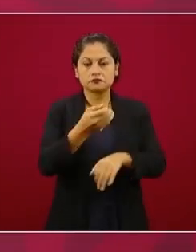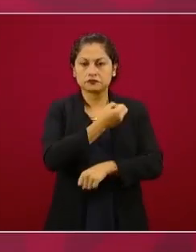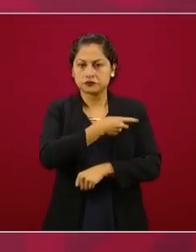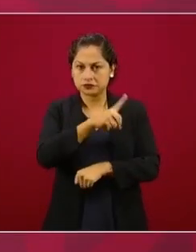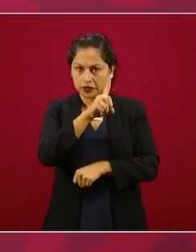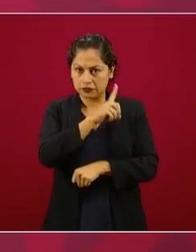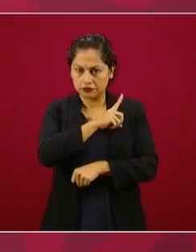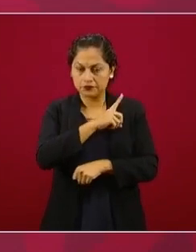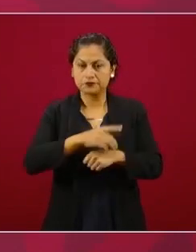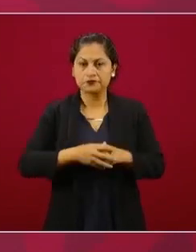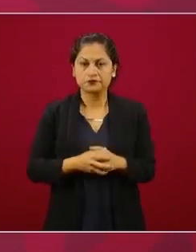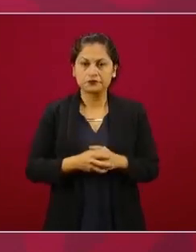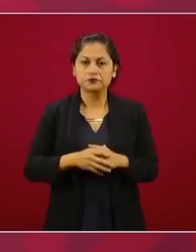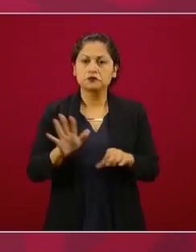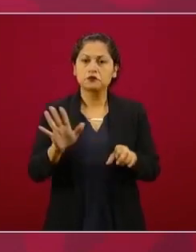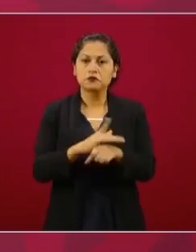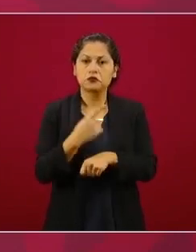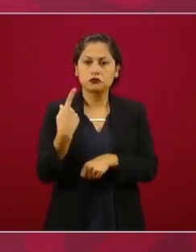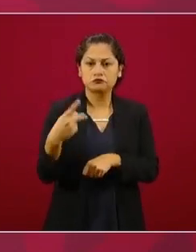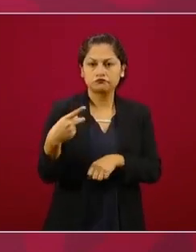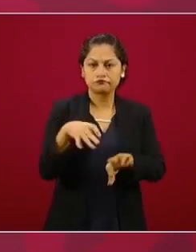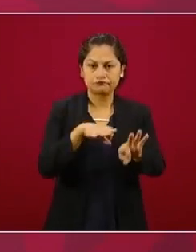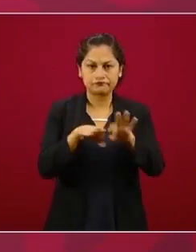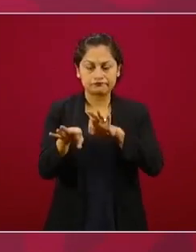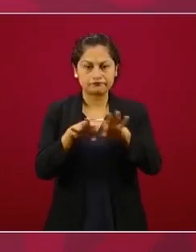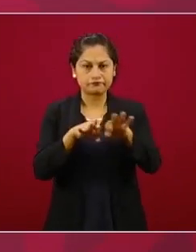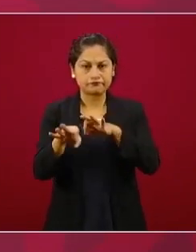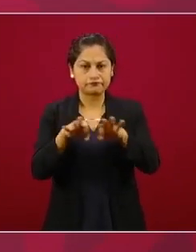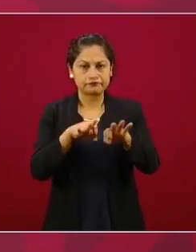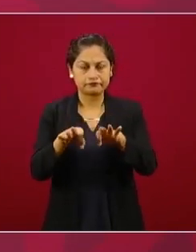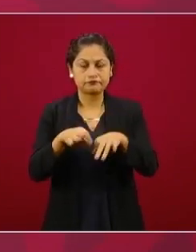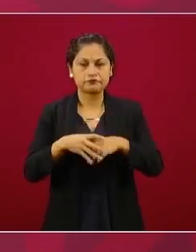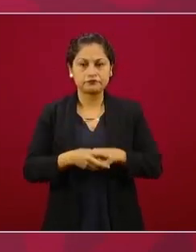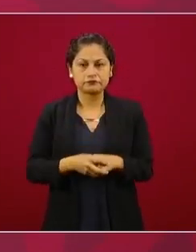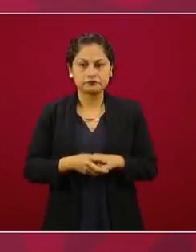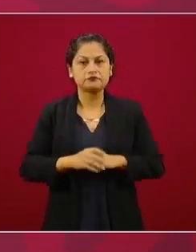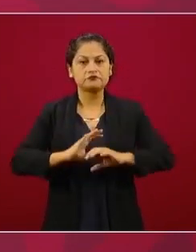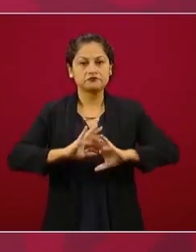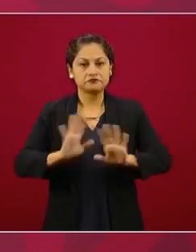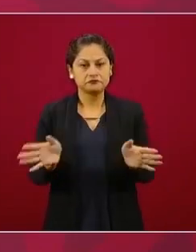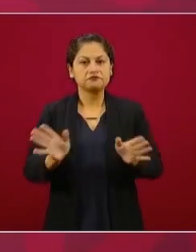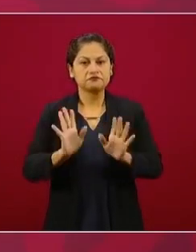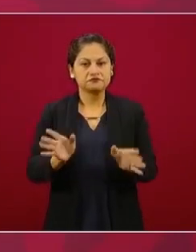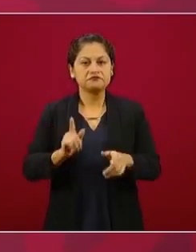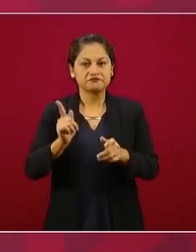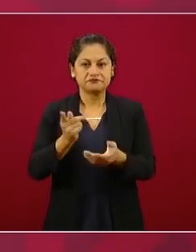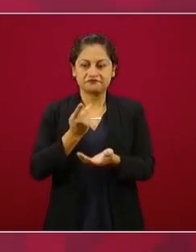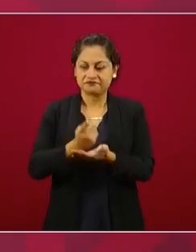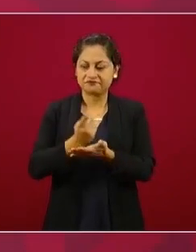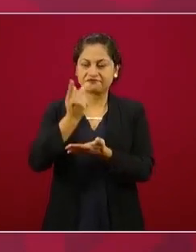su trabajo. Ya tienen ganada la medalla de bronce,